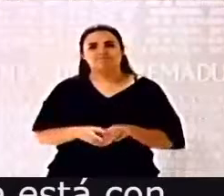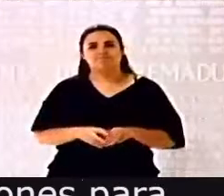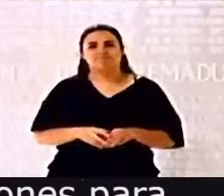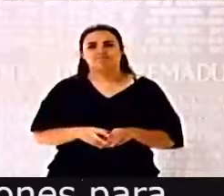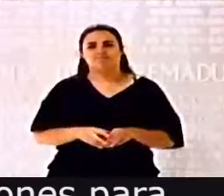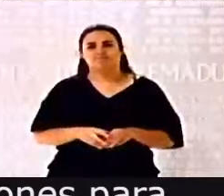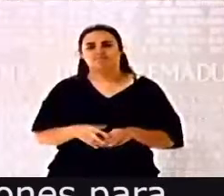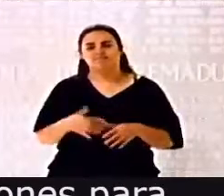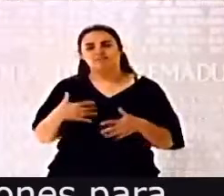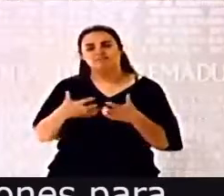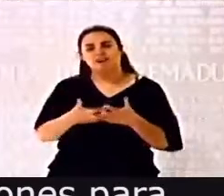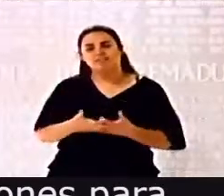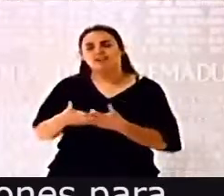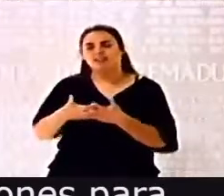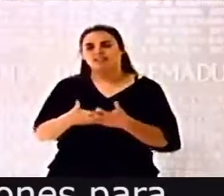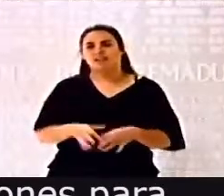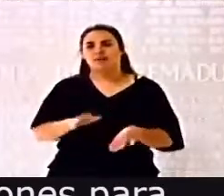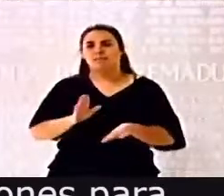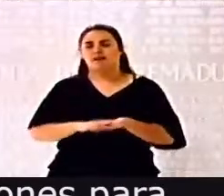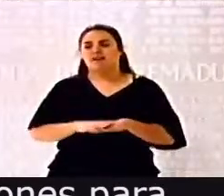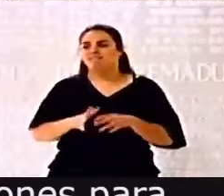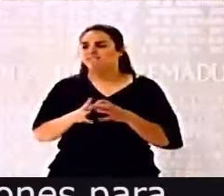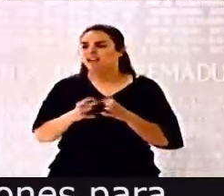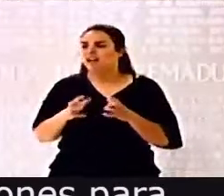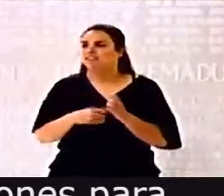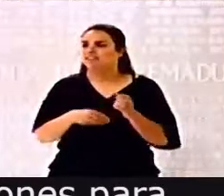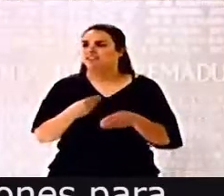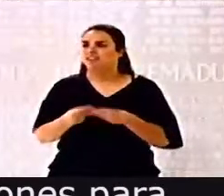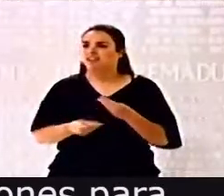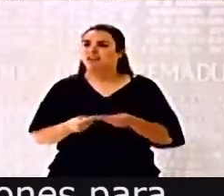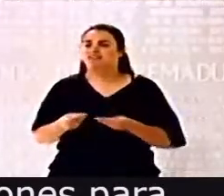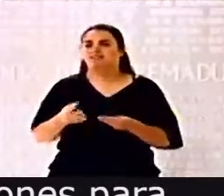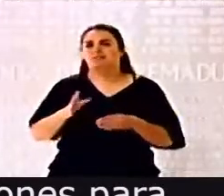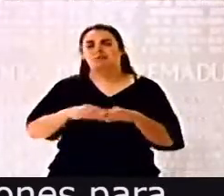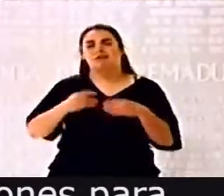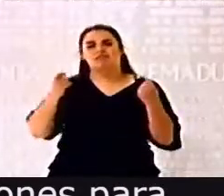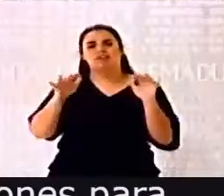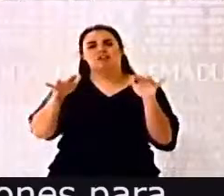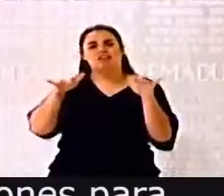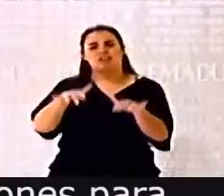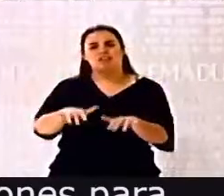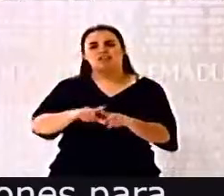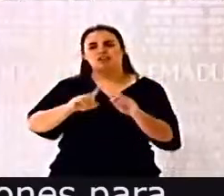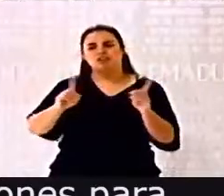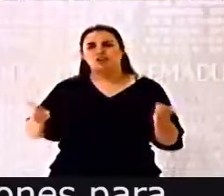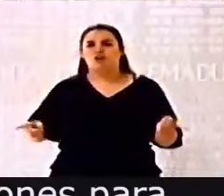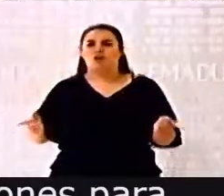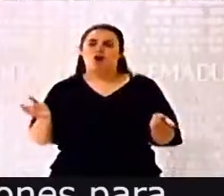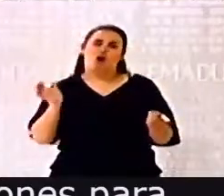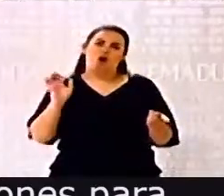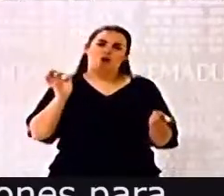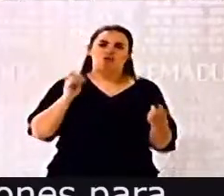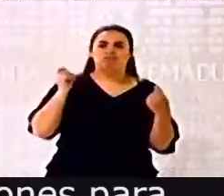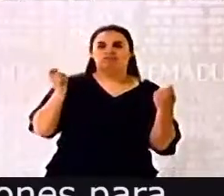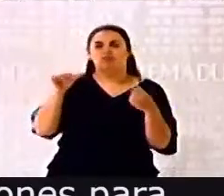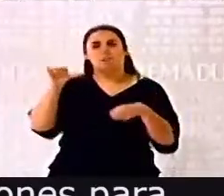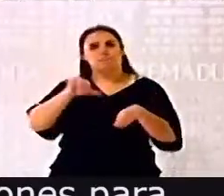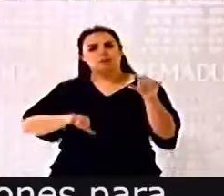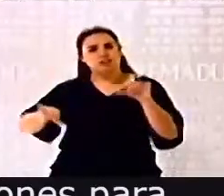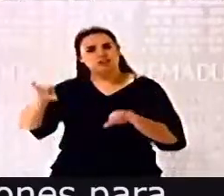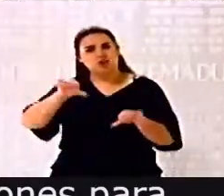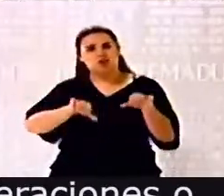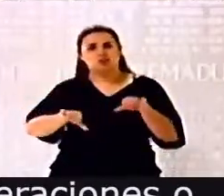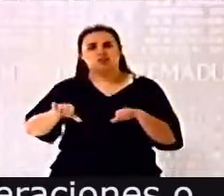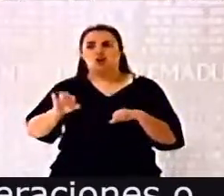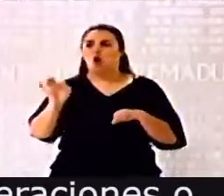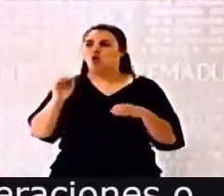la batalla a la tentación de celebrar aglomeraciones o de celebrar botellones